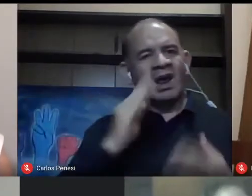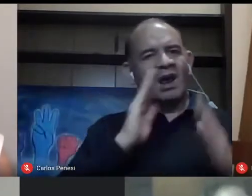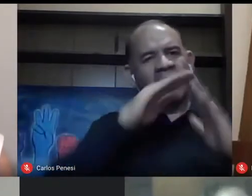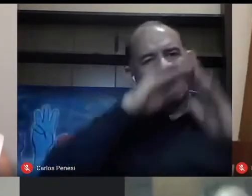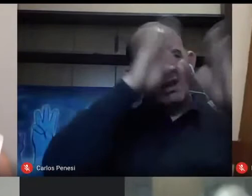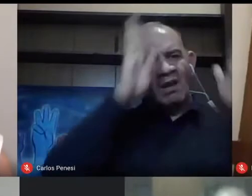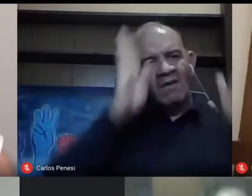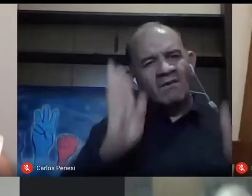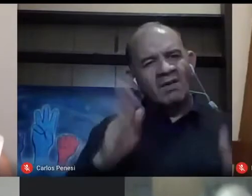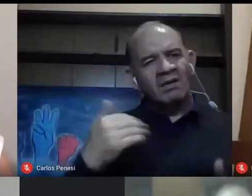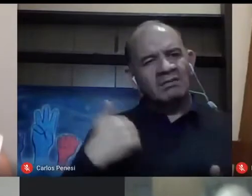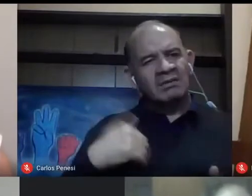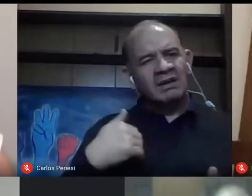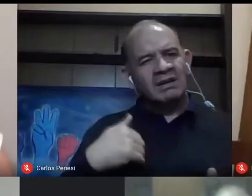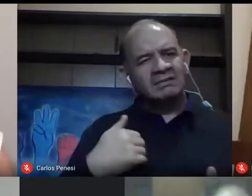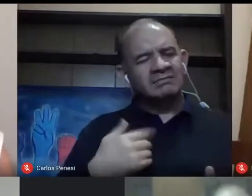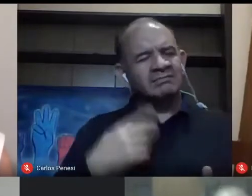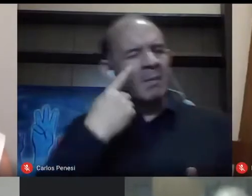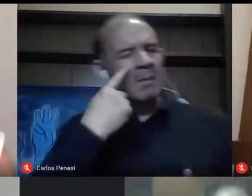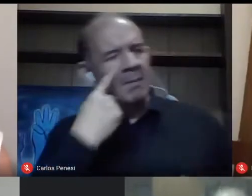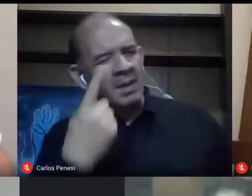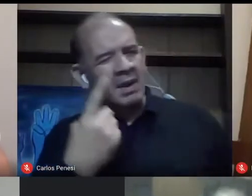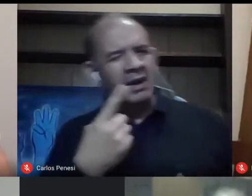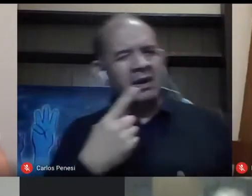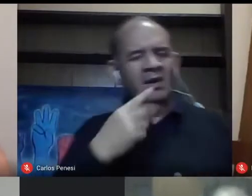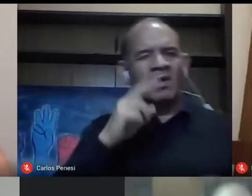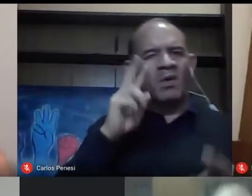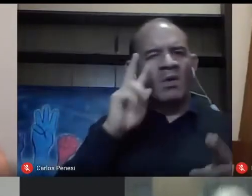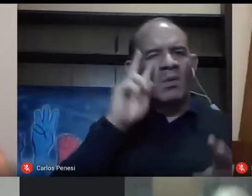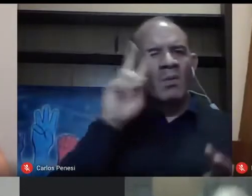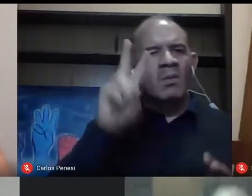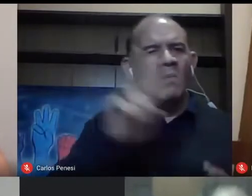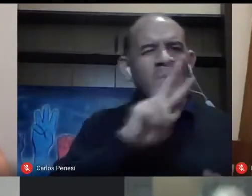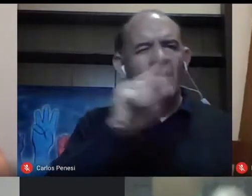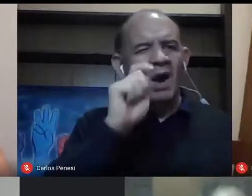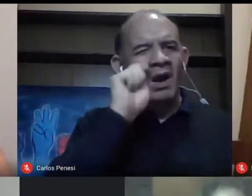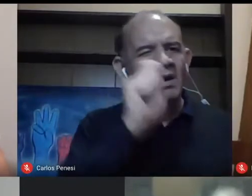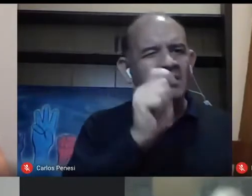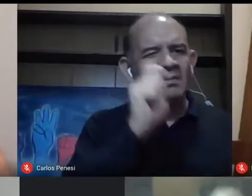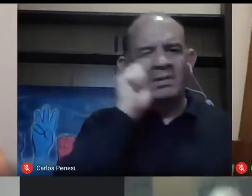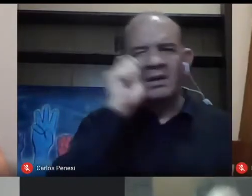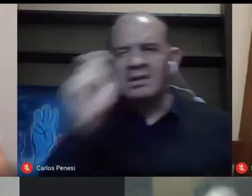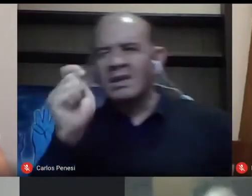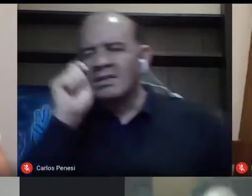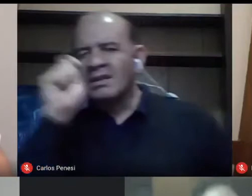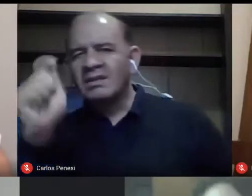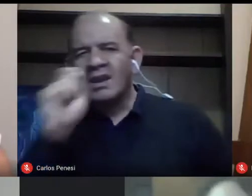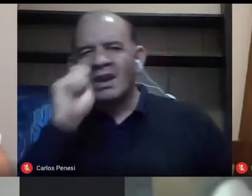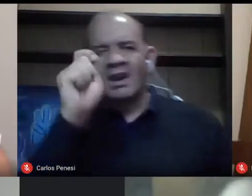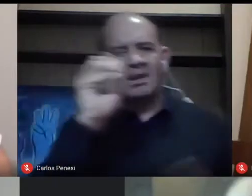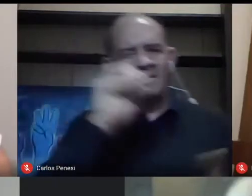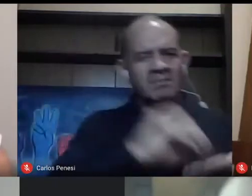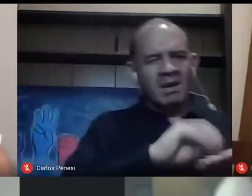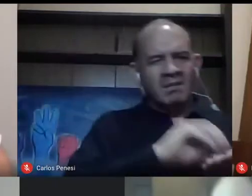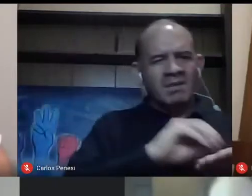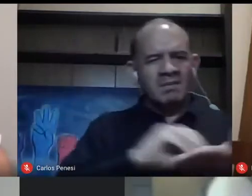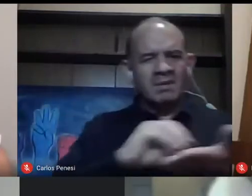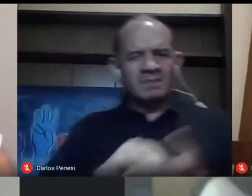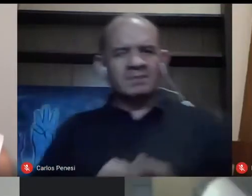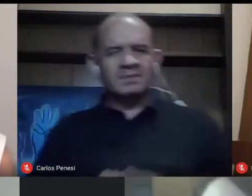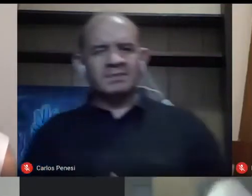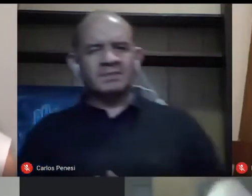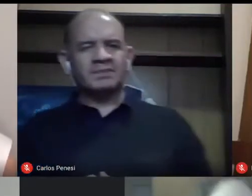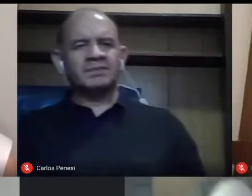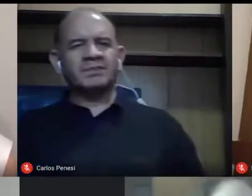analizar y poder explotar aún más esos servicios que hoy brinda esa sala. Bien, muchas gracias. Nos queda un minuto y te